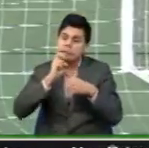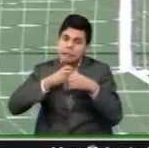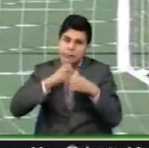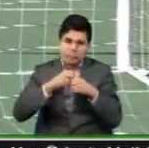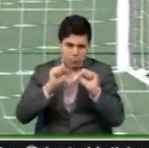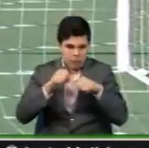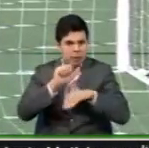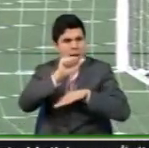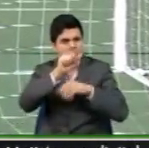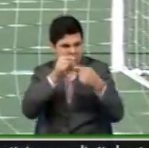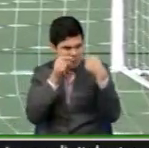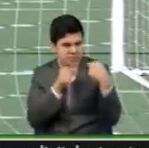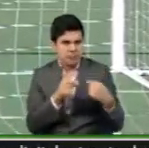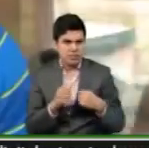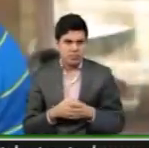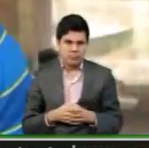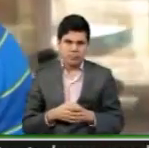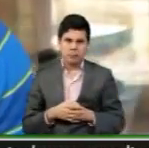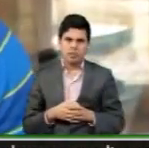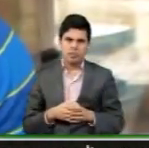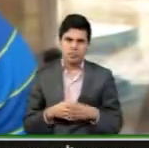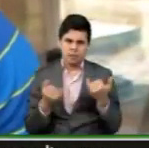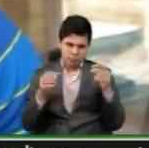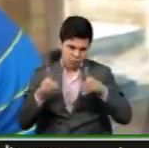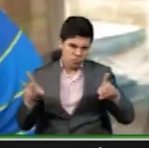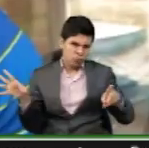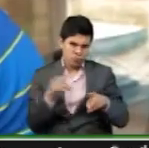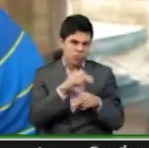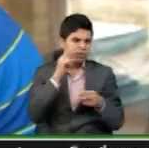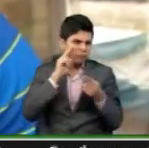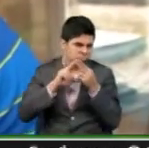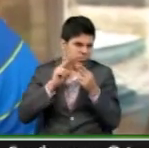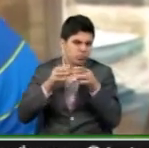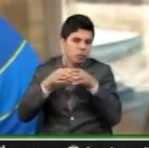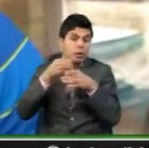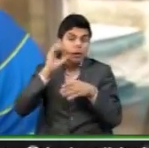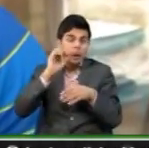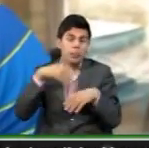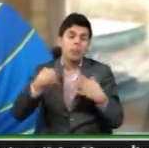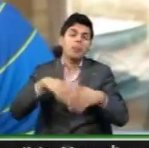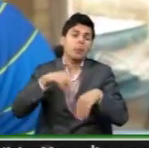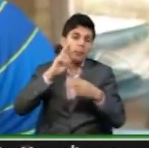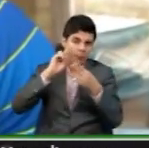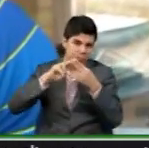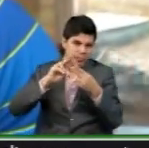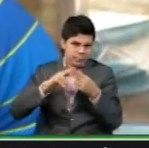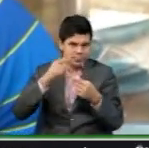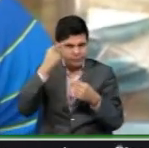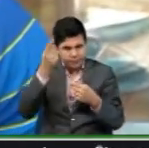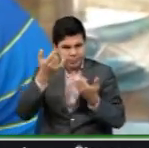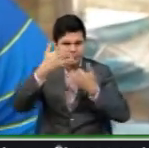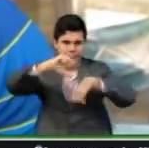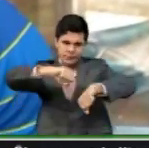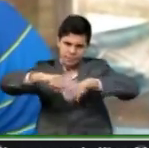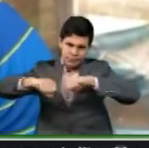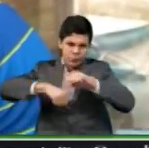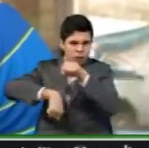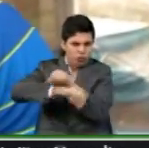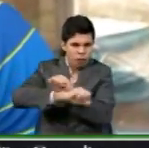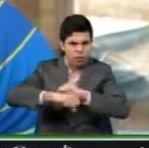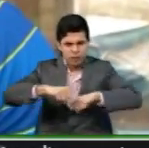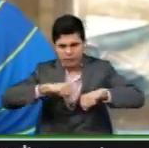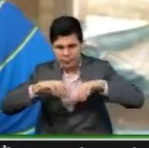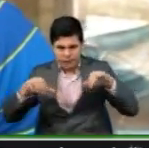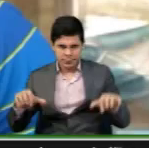equipo de la todo el mundo conoce al once calda un equipo grande un equipo que juega bien al fútbol